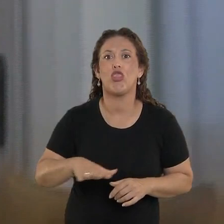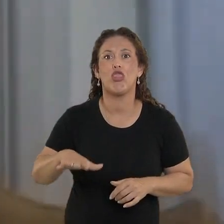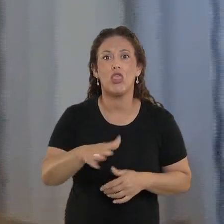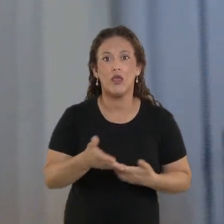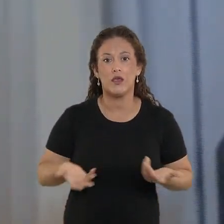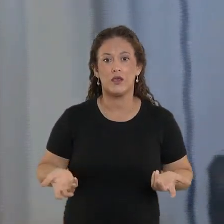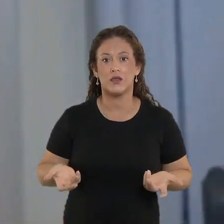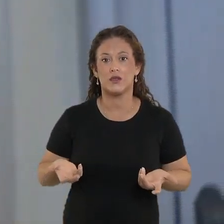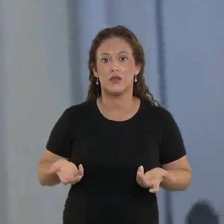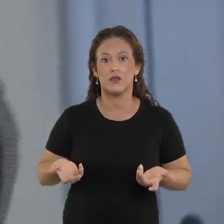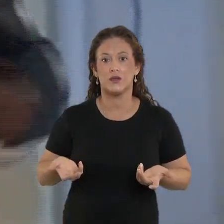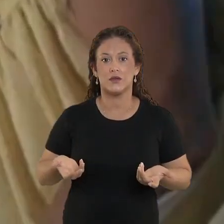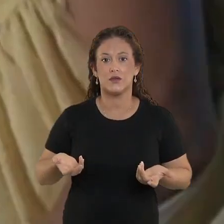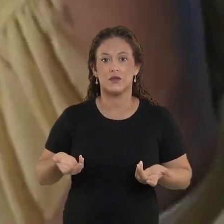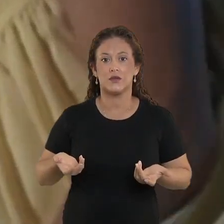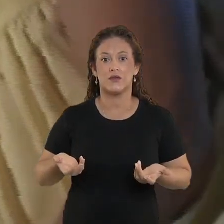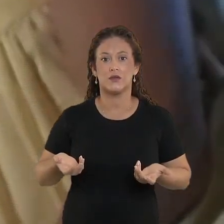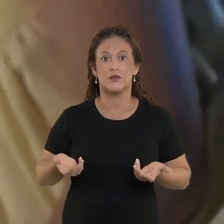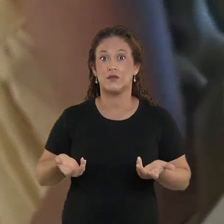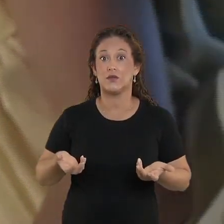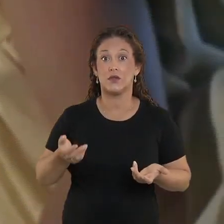¿Dónde está el niño?